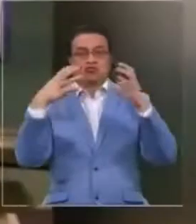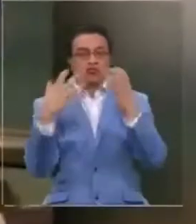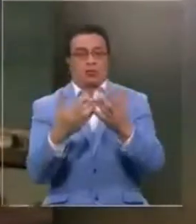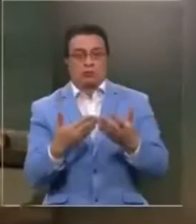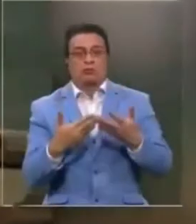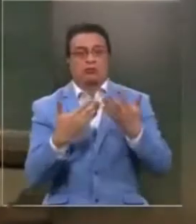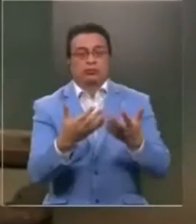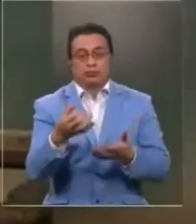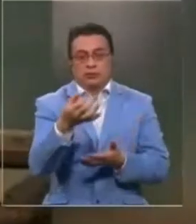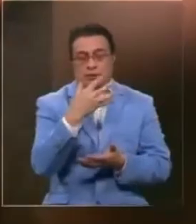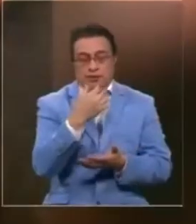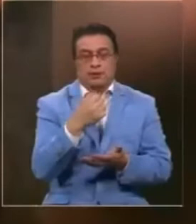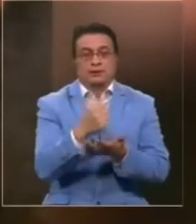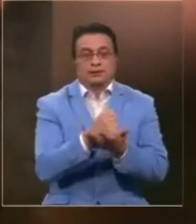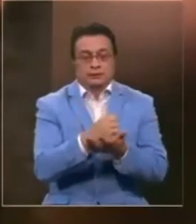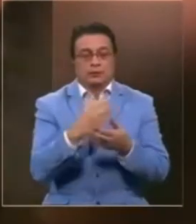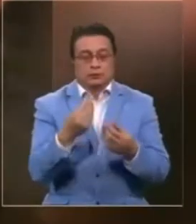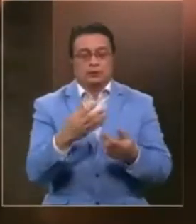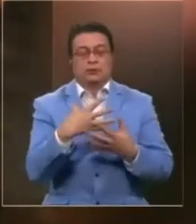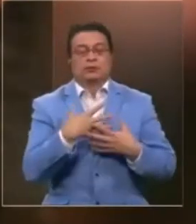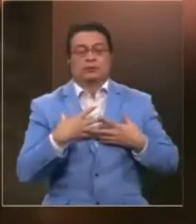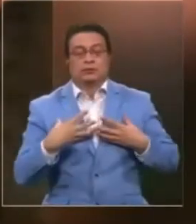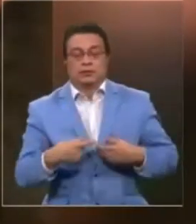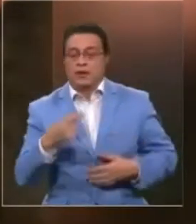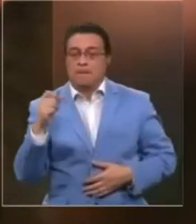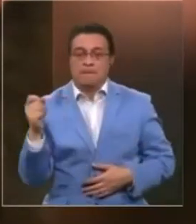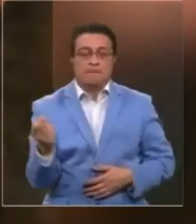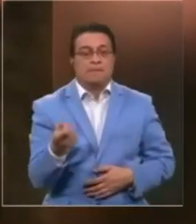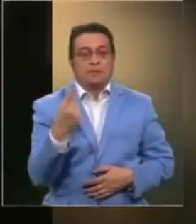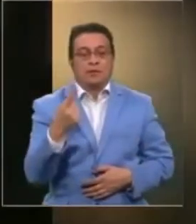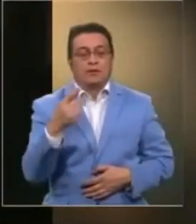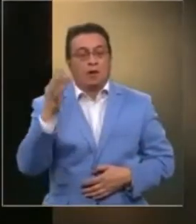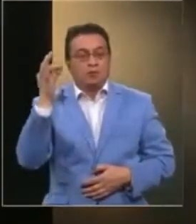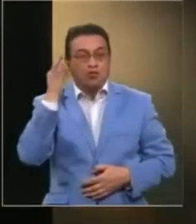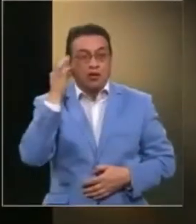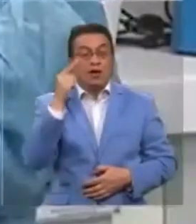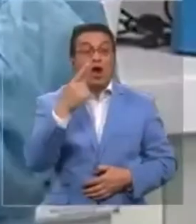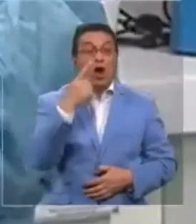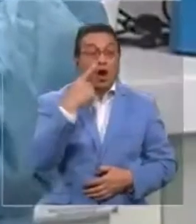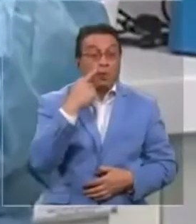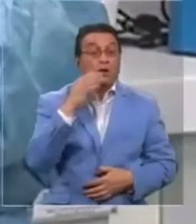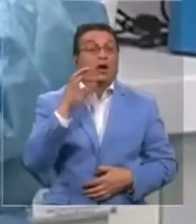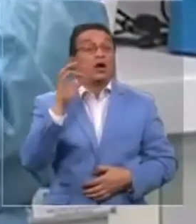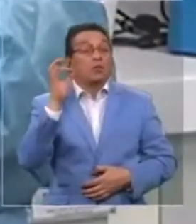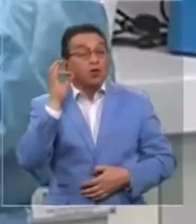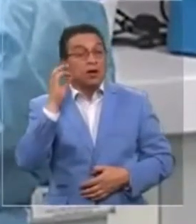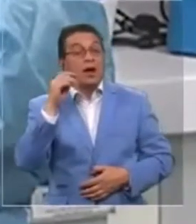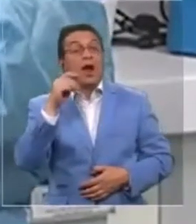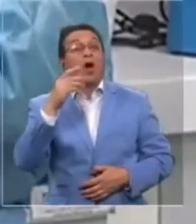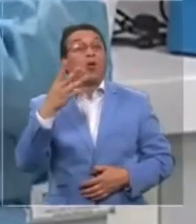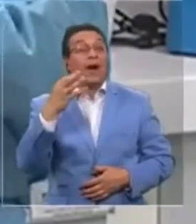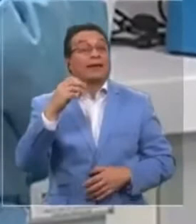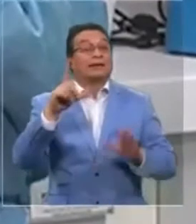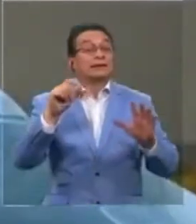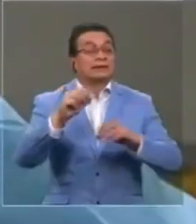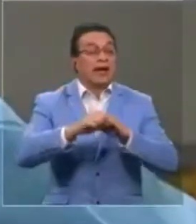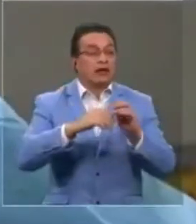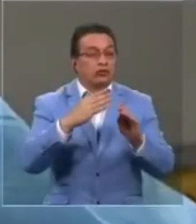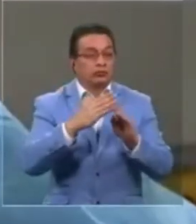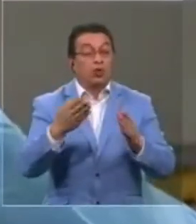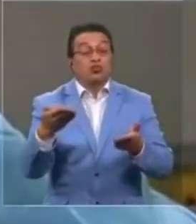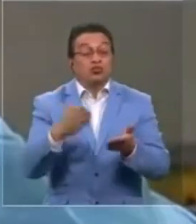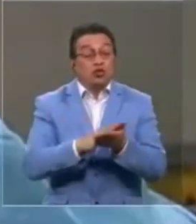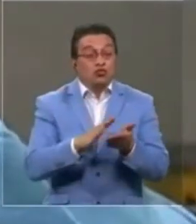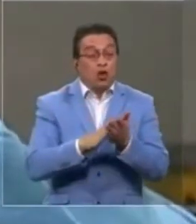el medicamento para una patología que afecta principalmente a hombres entre los 40 y 70 años y su tasa de mortalidad